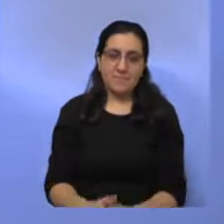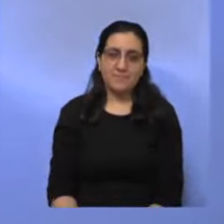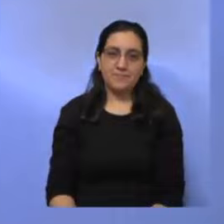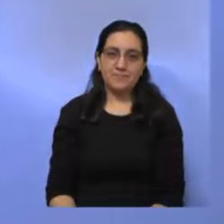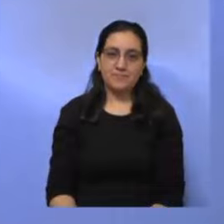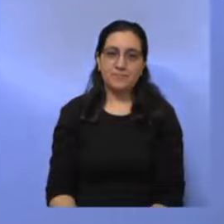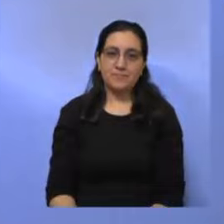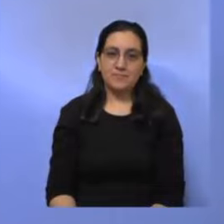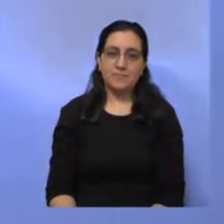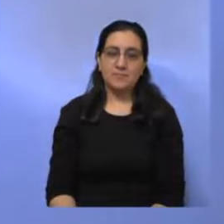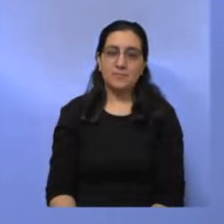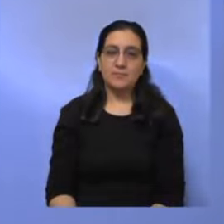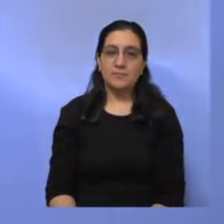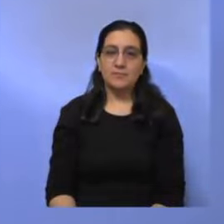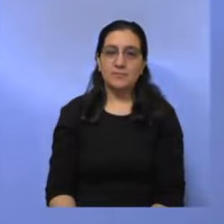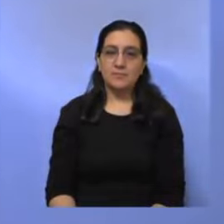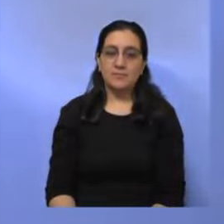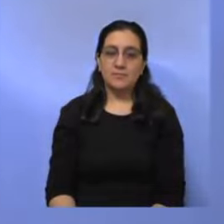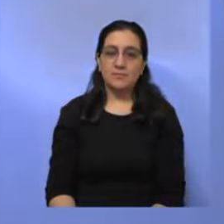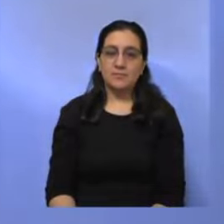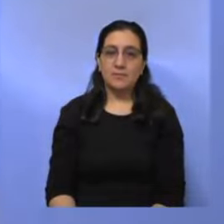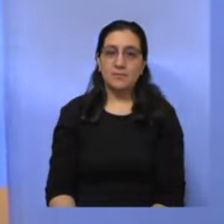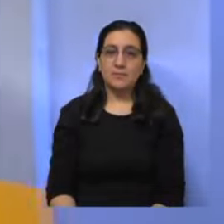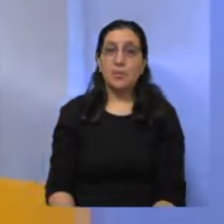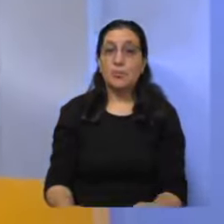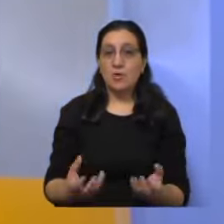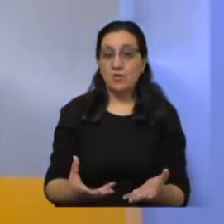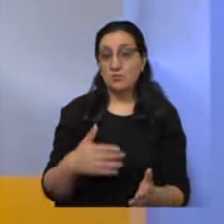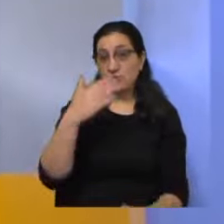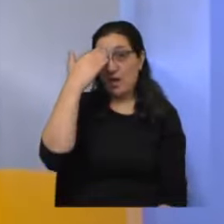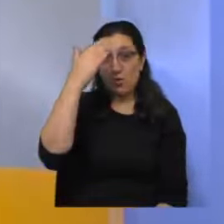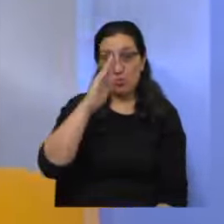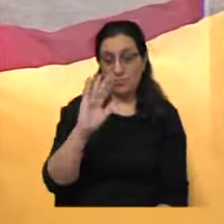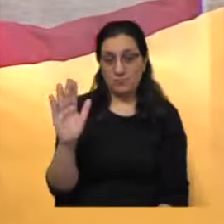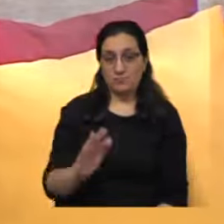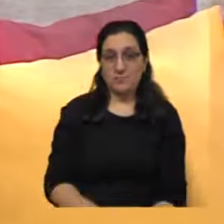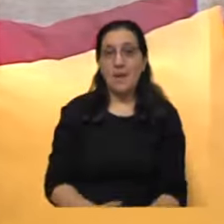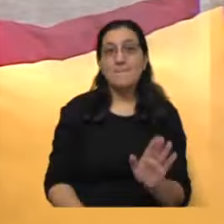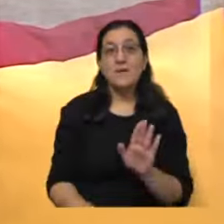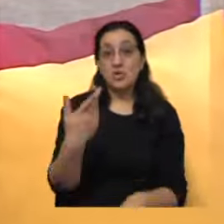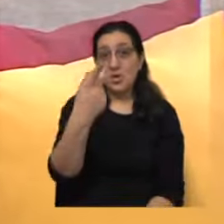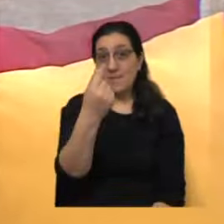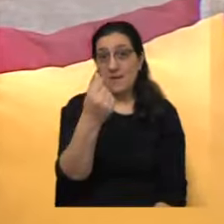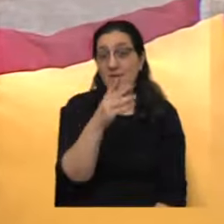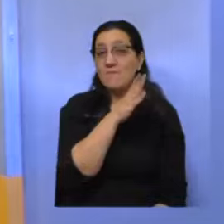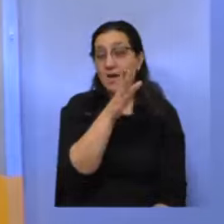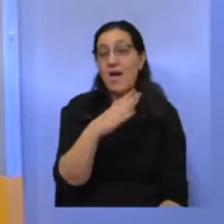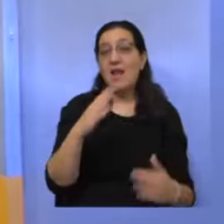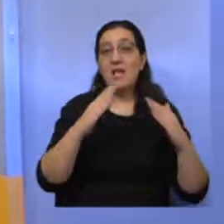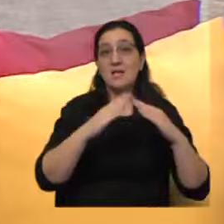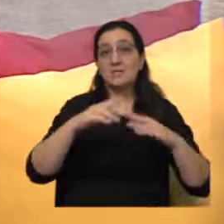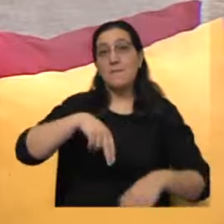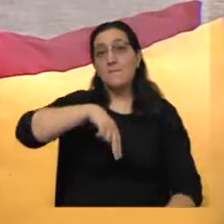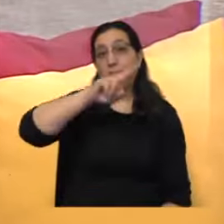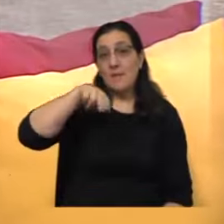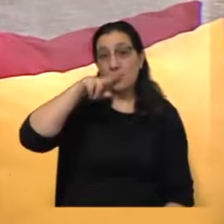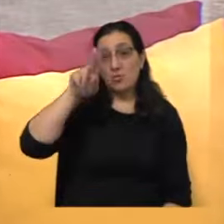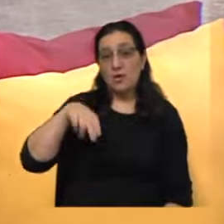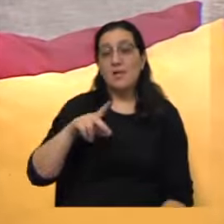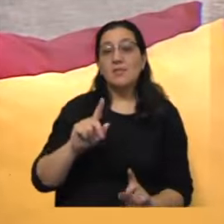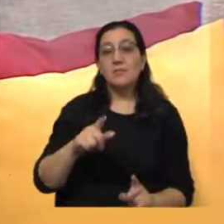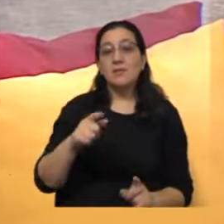ellos porque son brutales. Pero nada, un saludo a la gente. Claro, la mayoría del dinero va para ese coso. Este, más allá de pagar luego